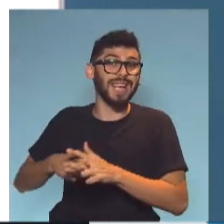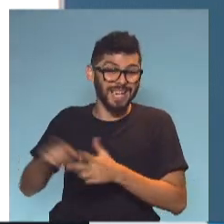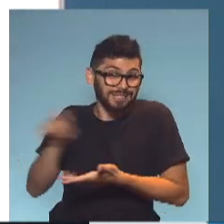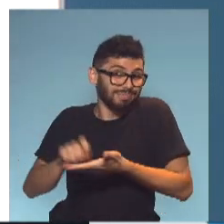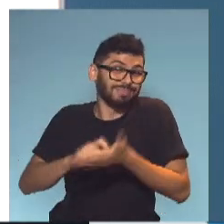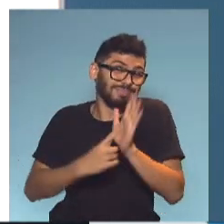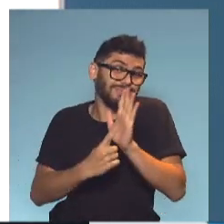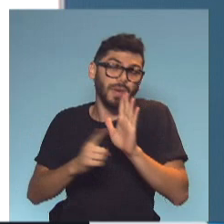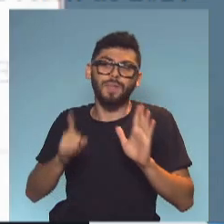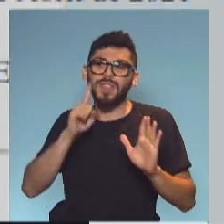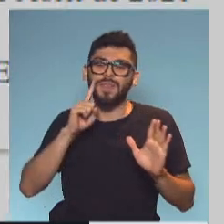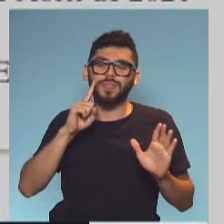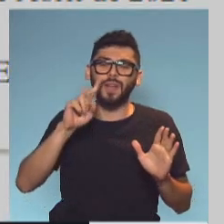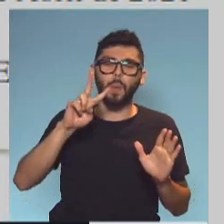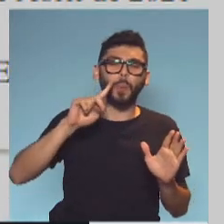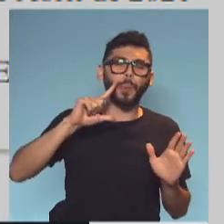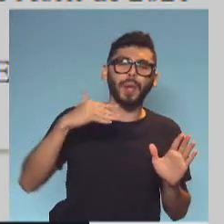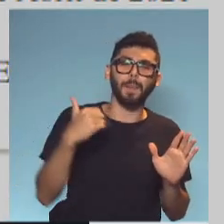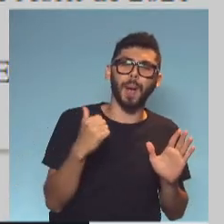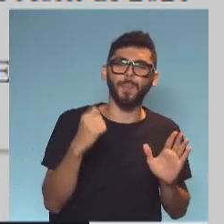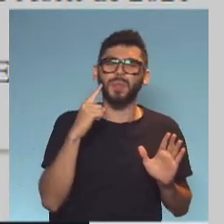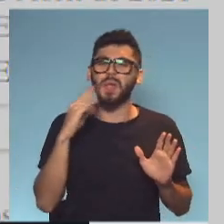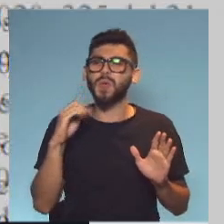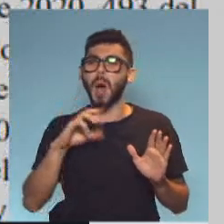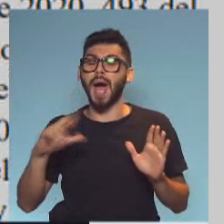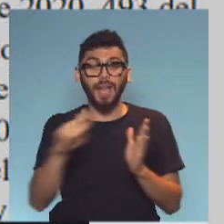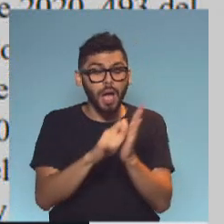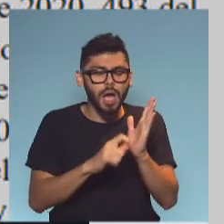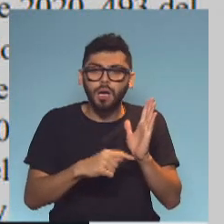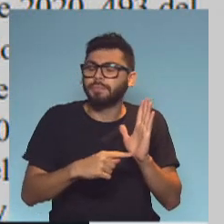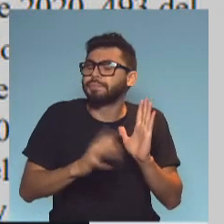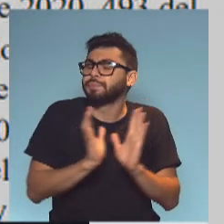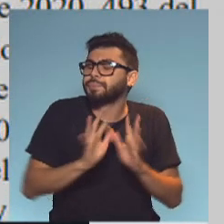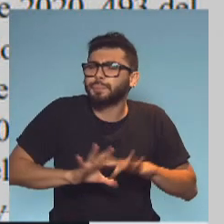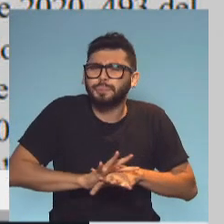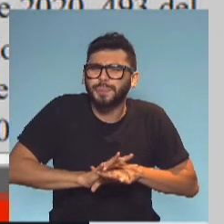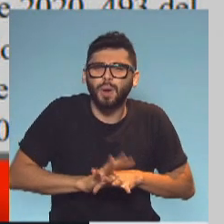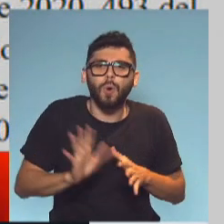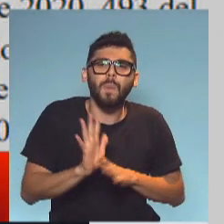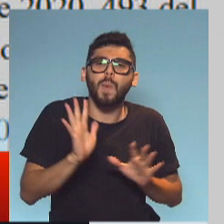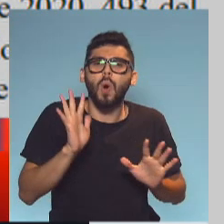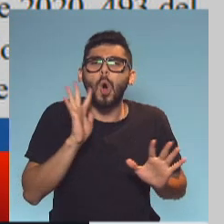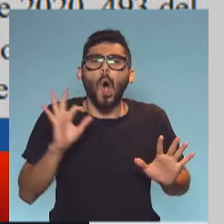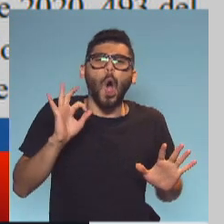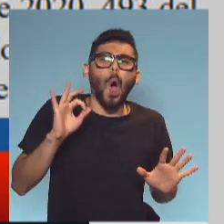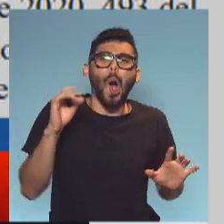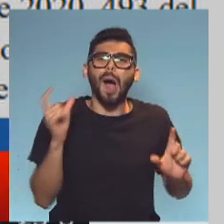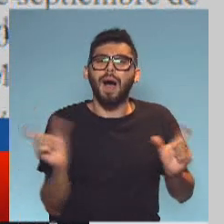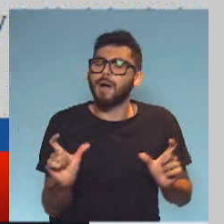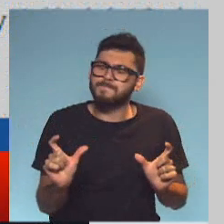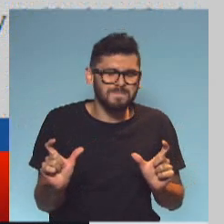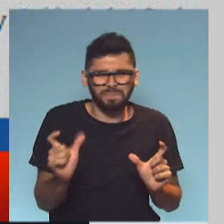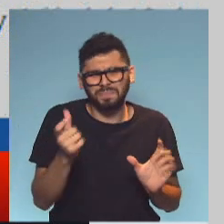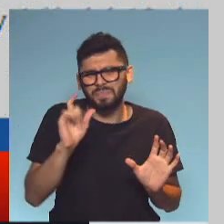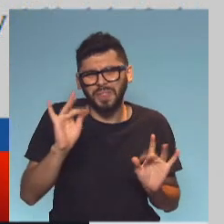Ibarra, deja muy poco margen para la interpretación. ¿Qué quiero decir con esto? Si bien ahí podíamos ver, recién los chicos mostraban algunas diferencias menores